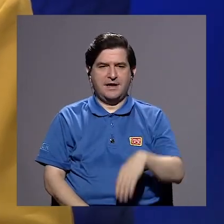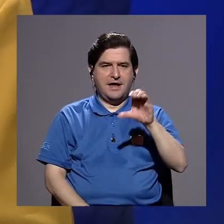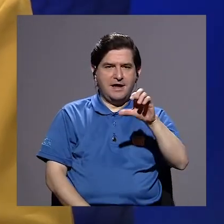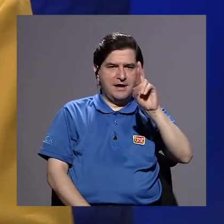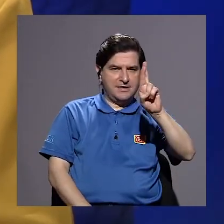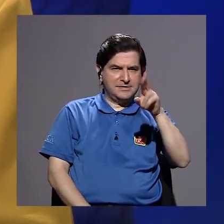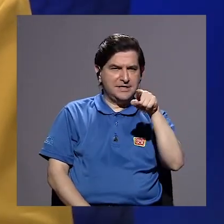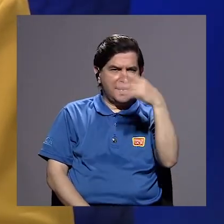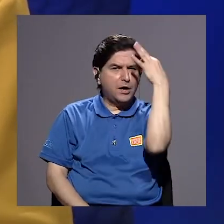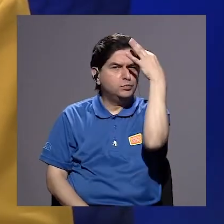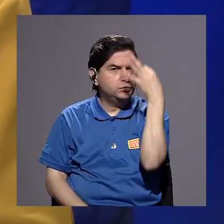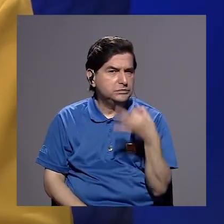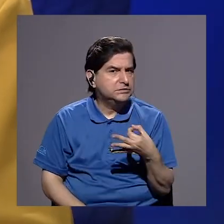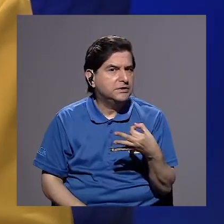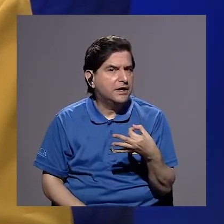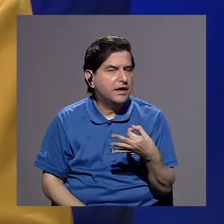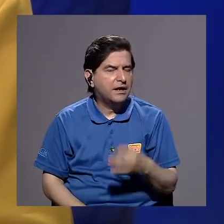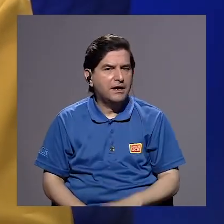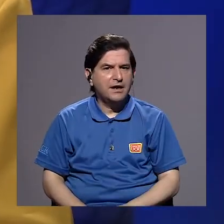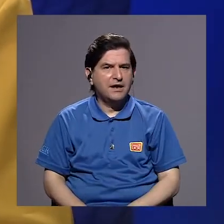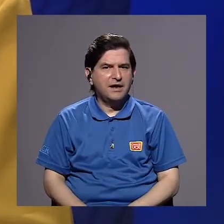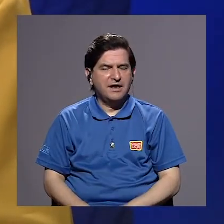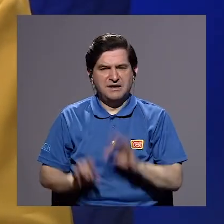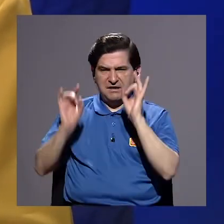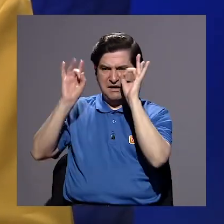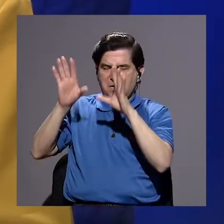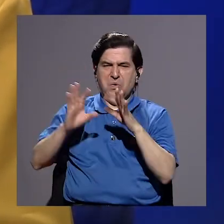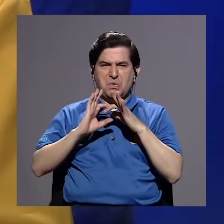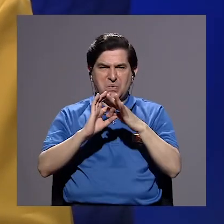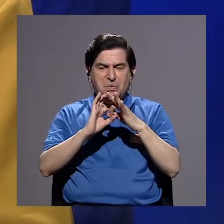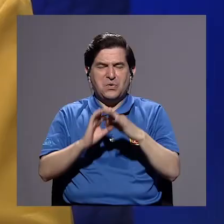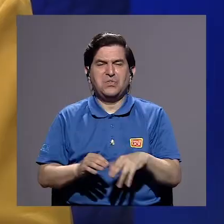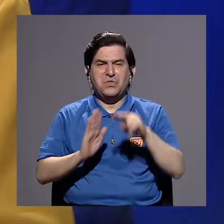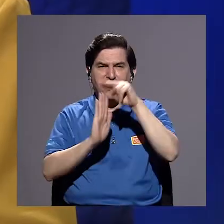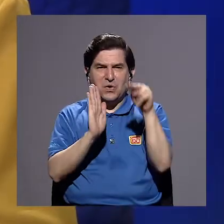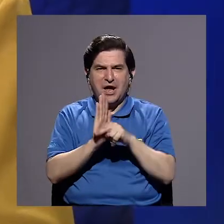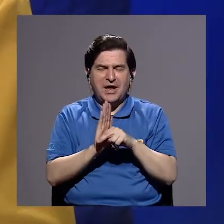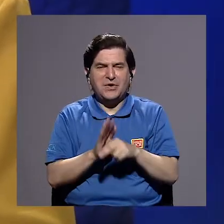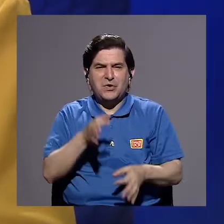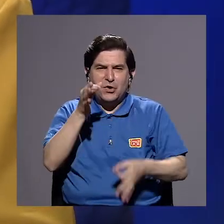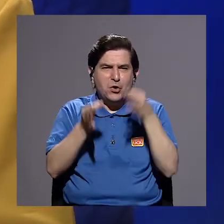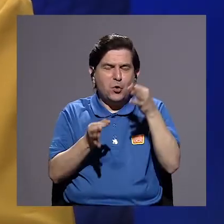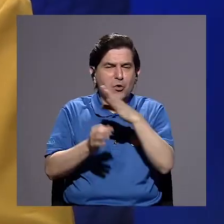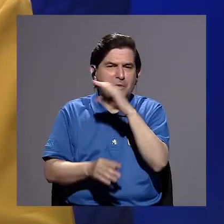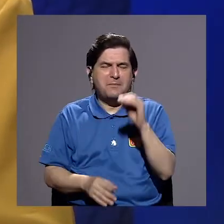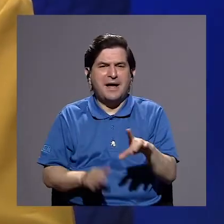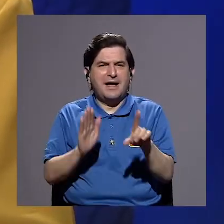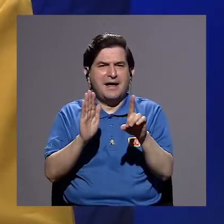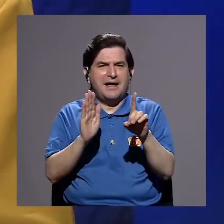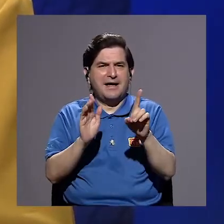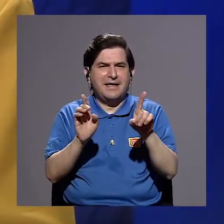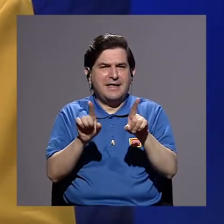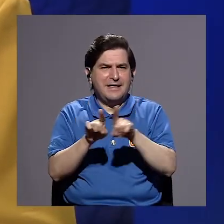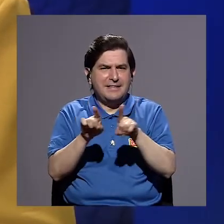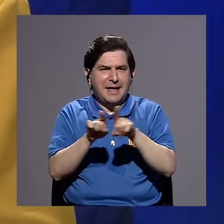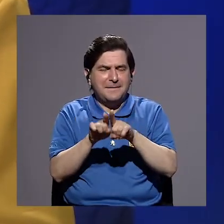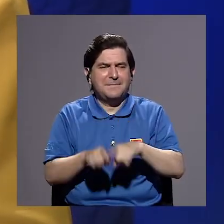Cristina, ¿considera usted que hay sexismo en las normas jurídicas, sexismo en el